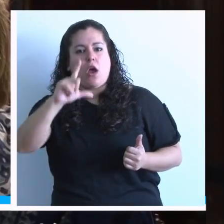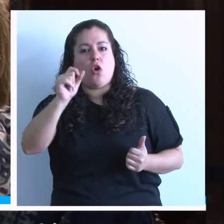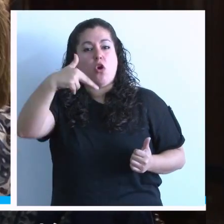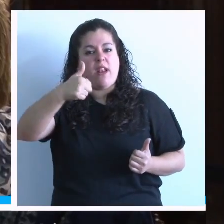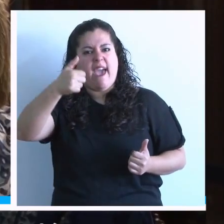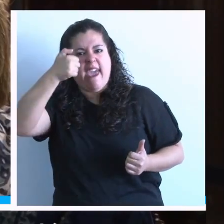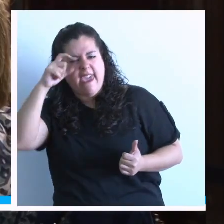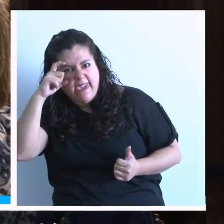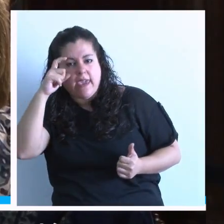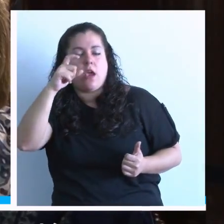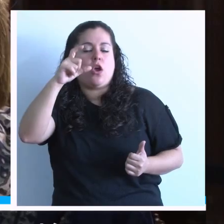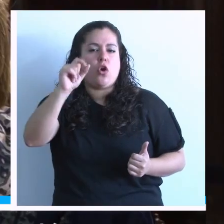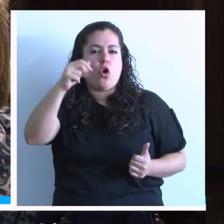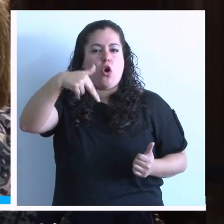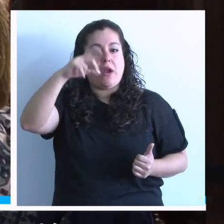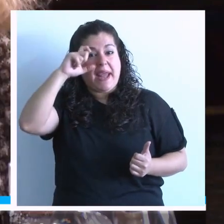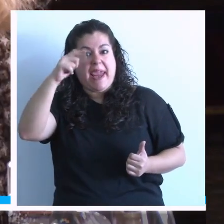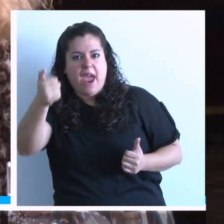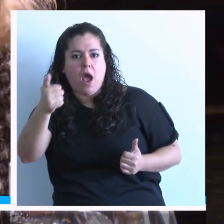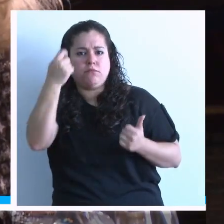CONEA, etcétera, ¿sí?